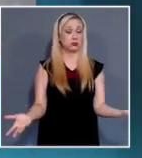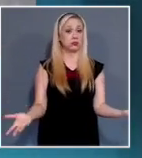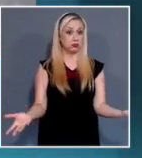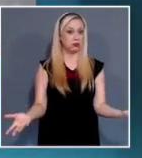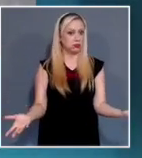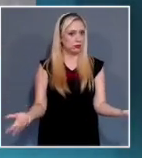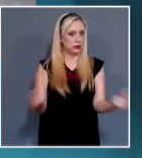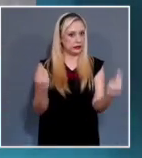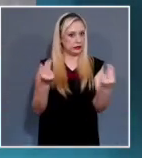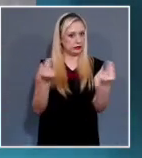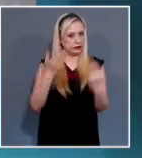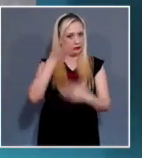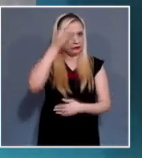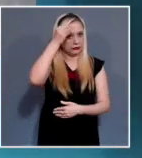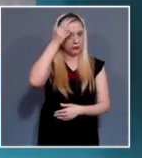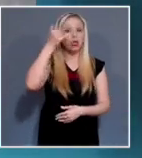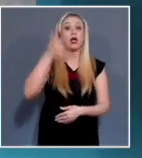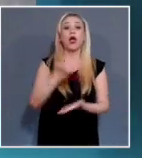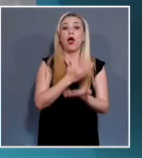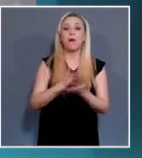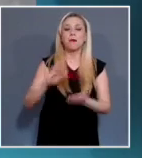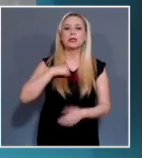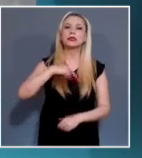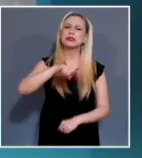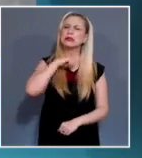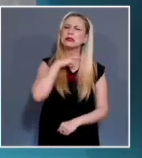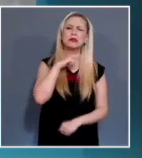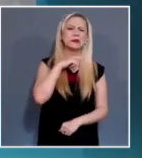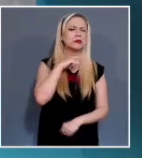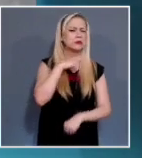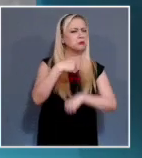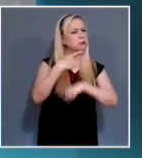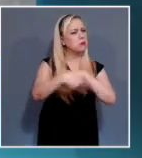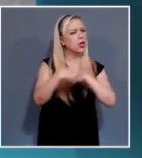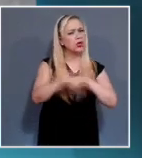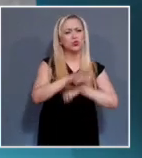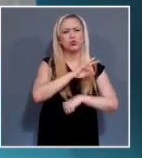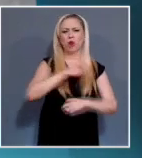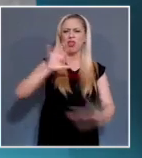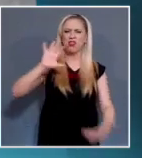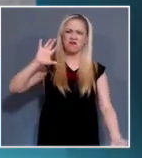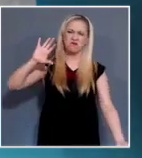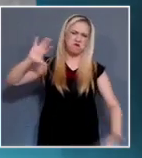severa, muy peligrosa para la vida democrática del país,